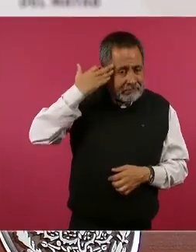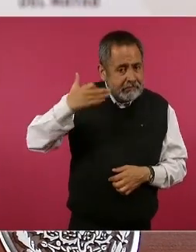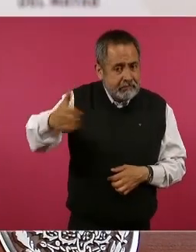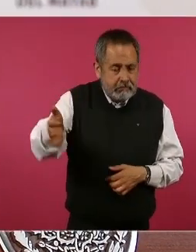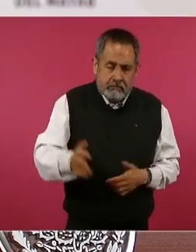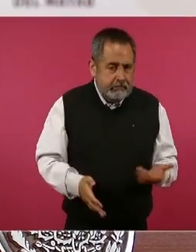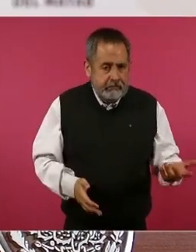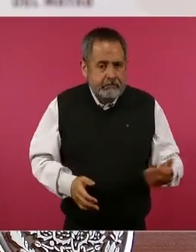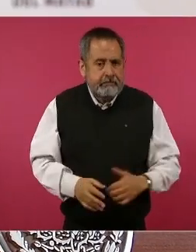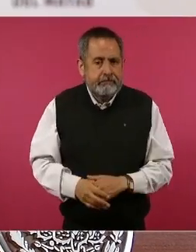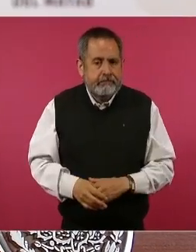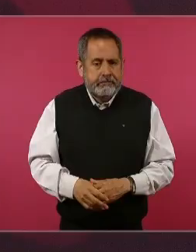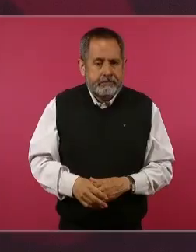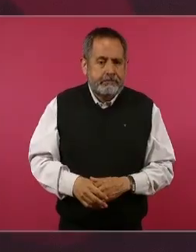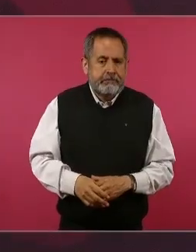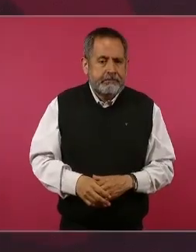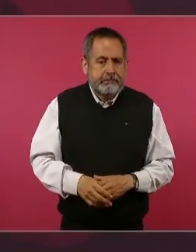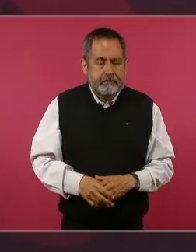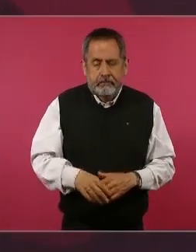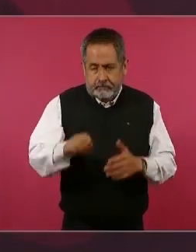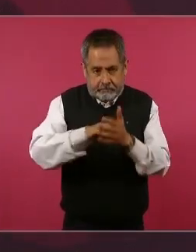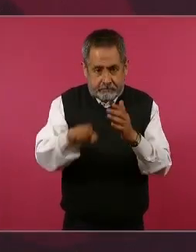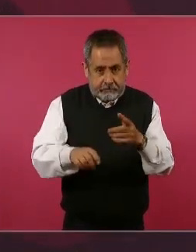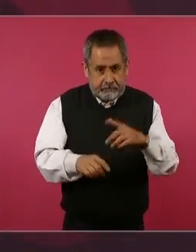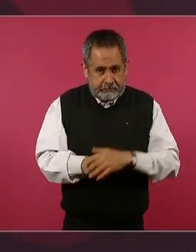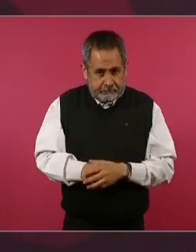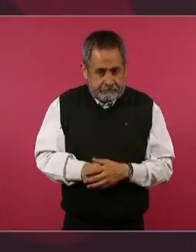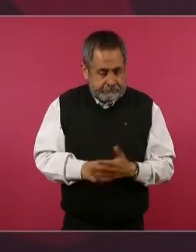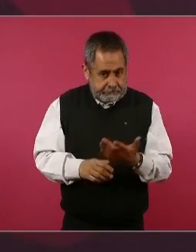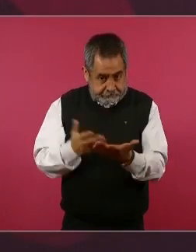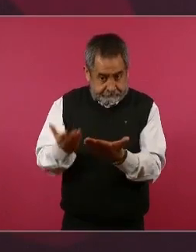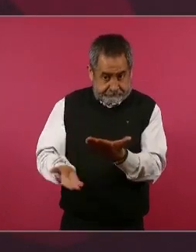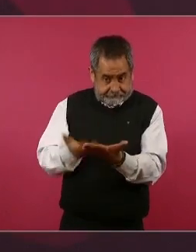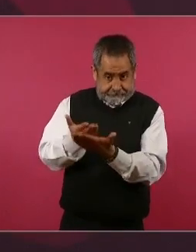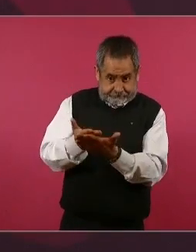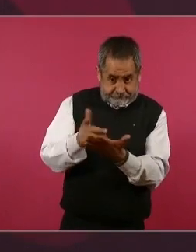Hay, por ejemplo, en la reforma,